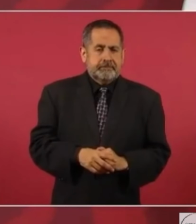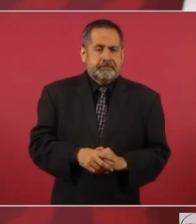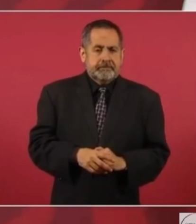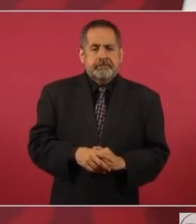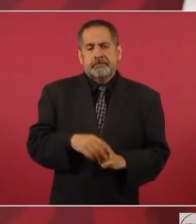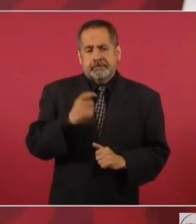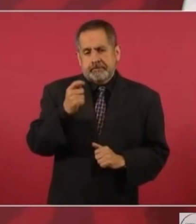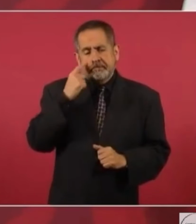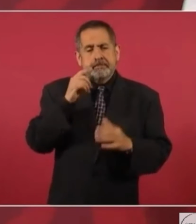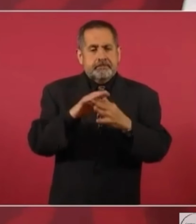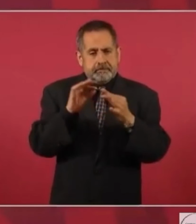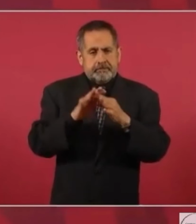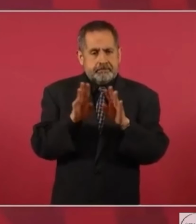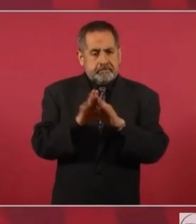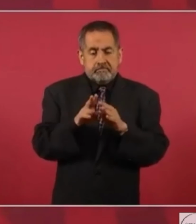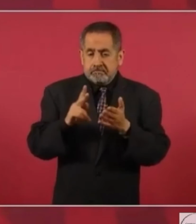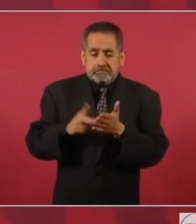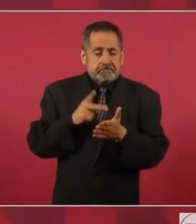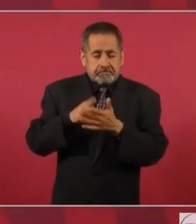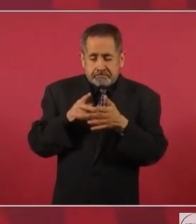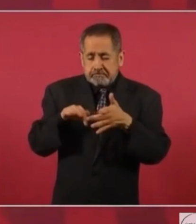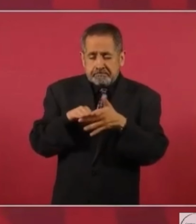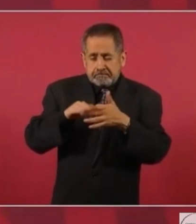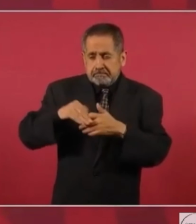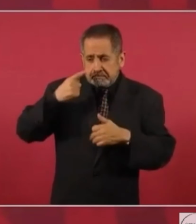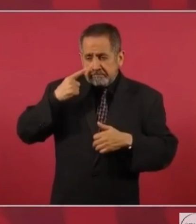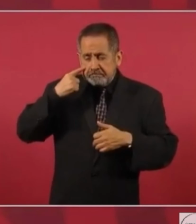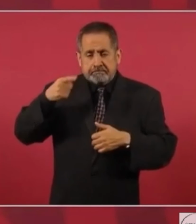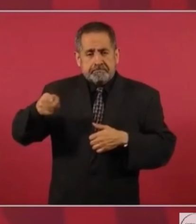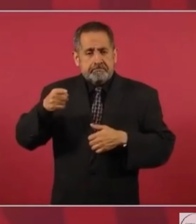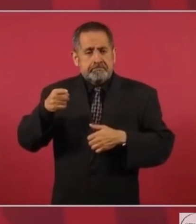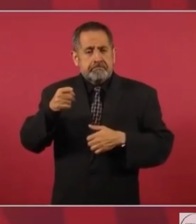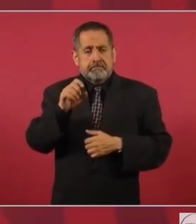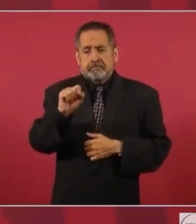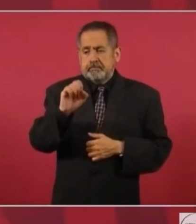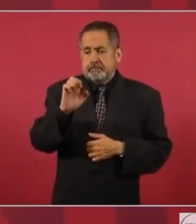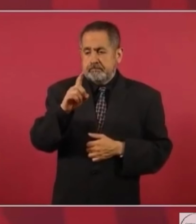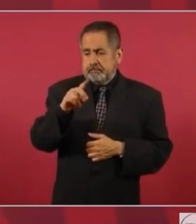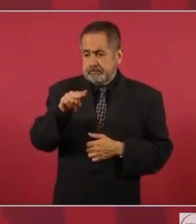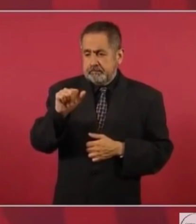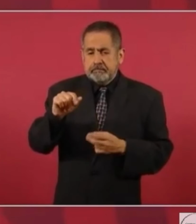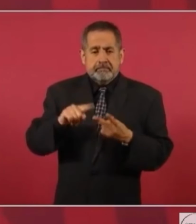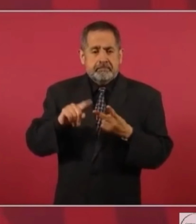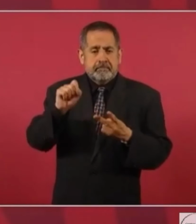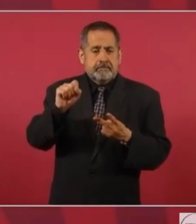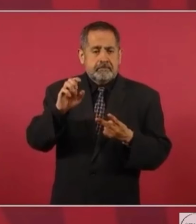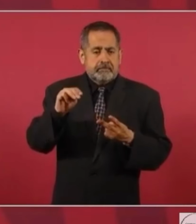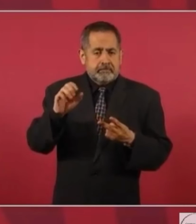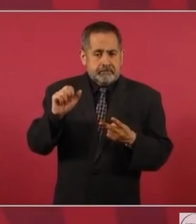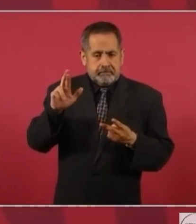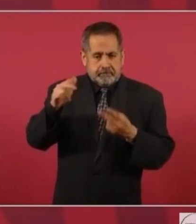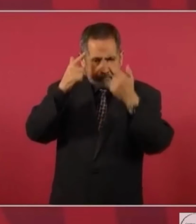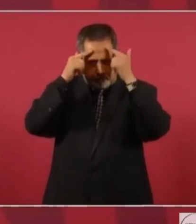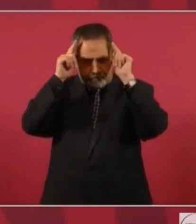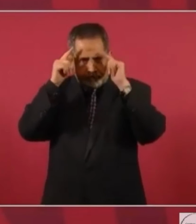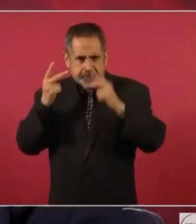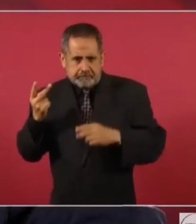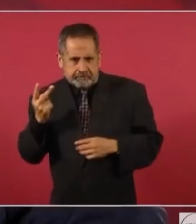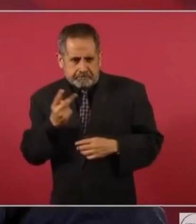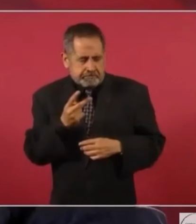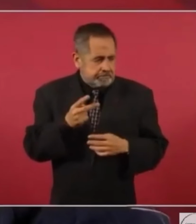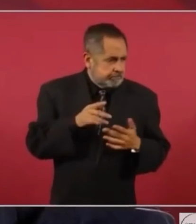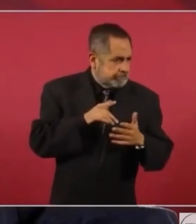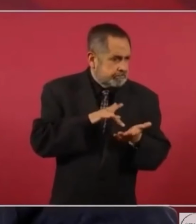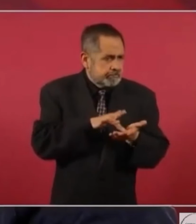Esa es una labor constante de la Secretaría de la Defensa, de la Secretaría de Marina. Entonces, hay